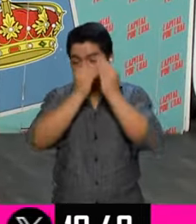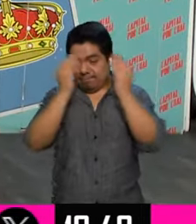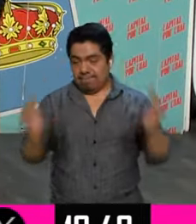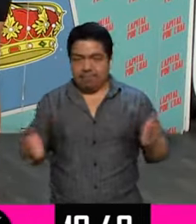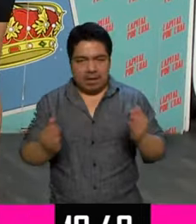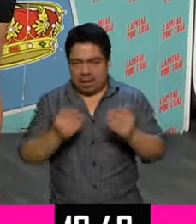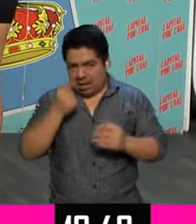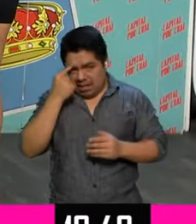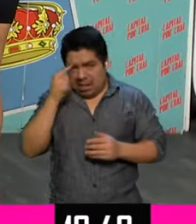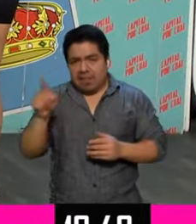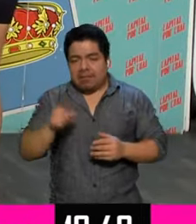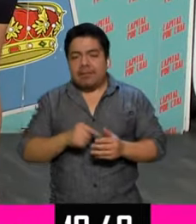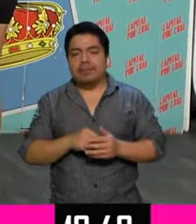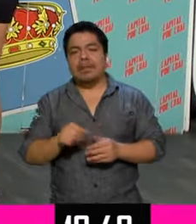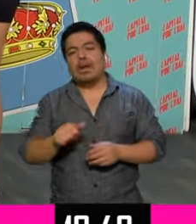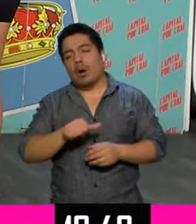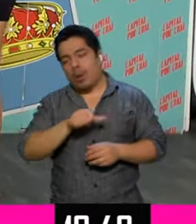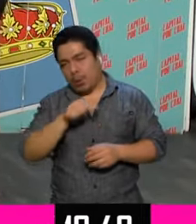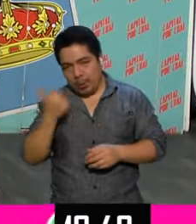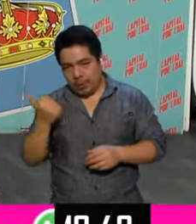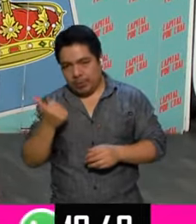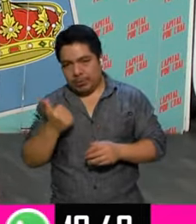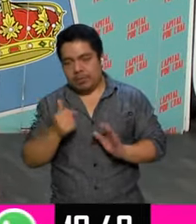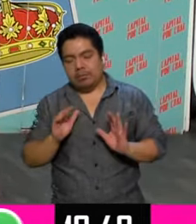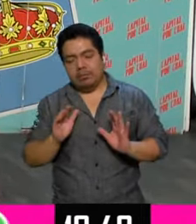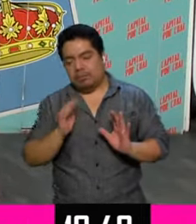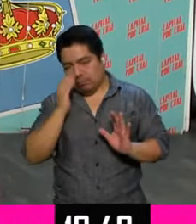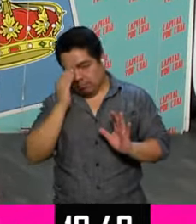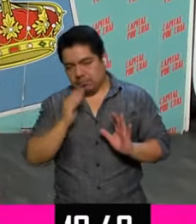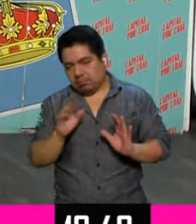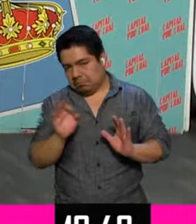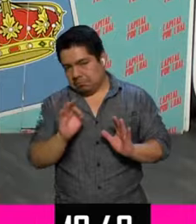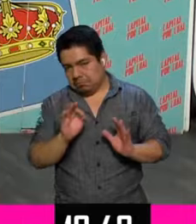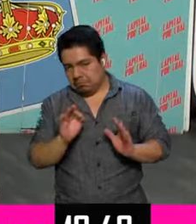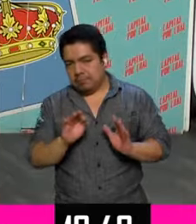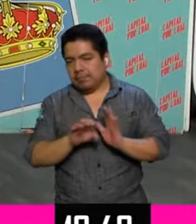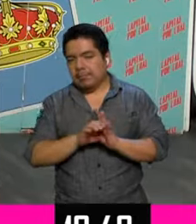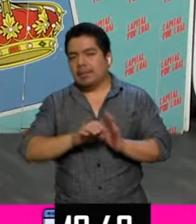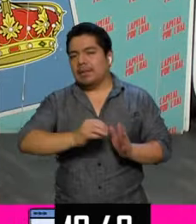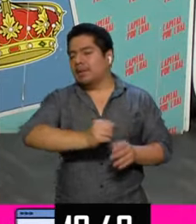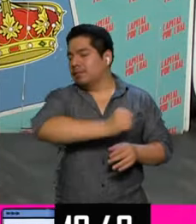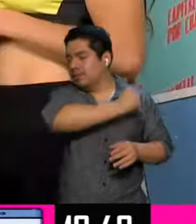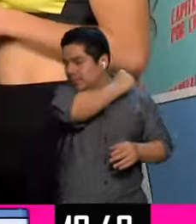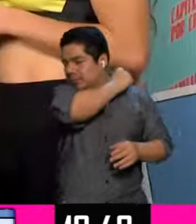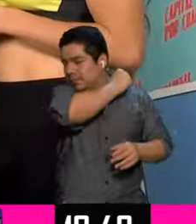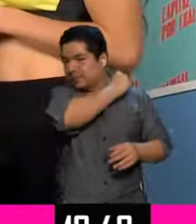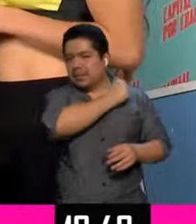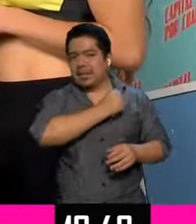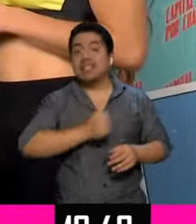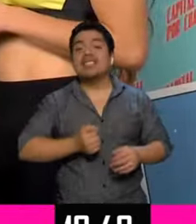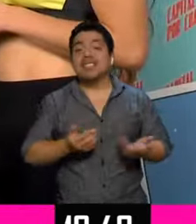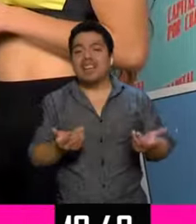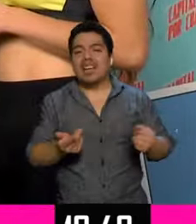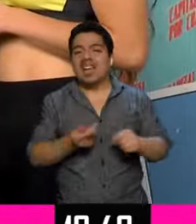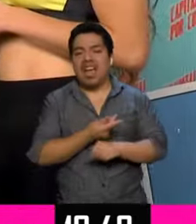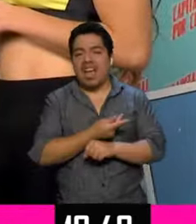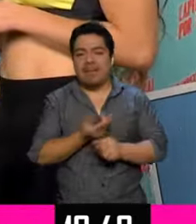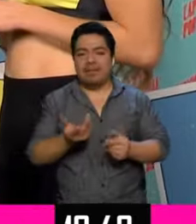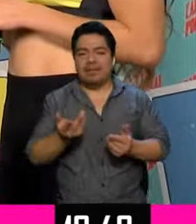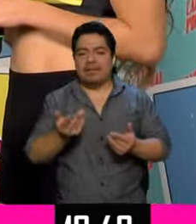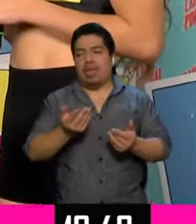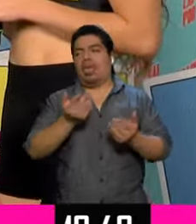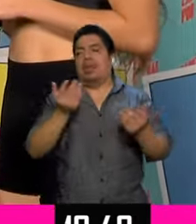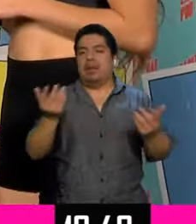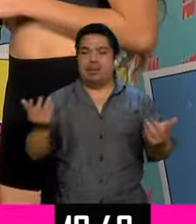más fácil. A ver, perdón, otra. No, se vale, yo sé que está igual, ¿no? Cuando te hace a la China. China. El porque candado. Ya se fue uno